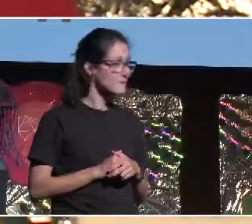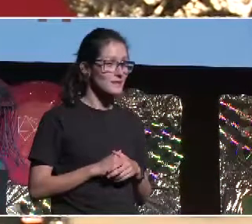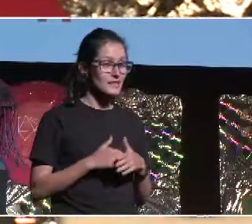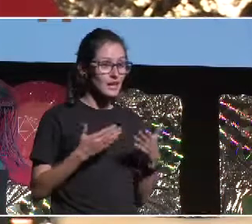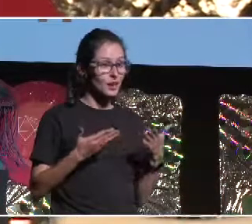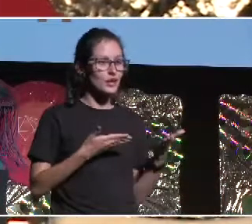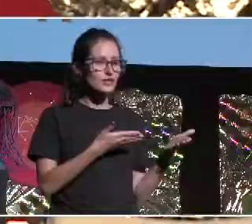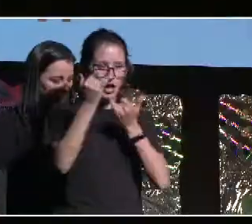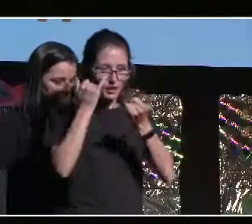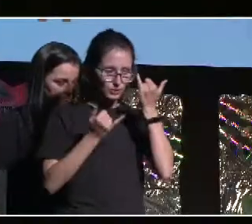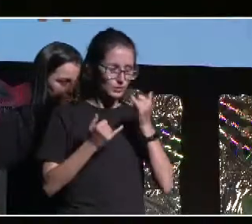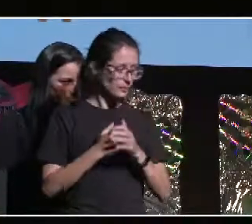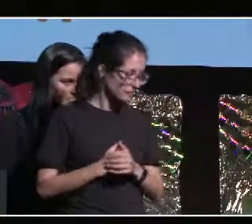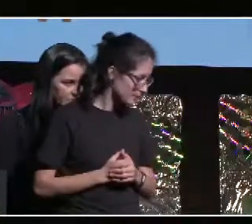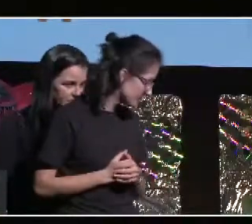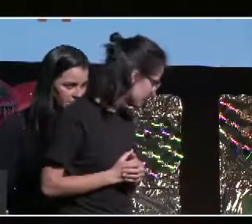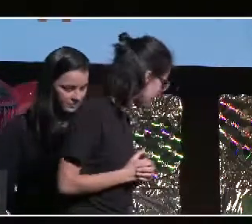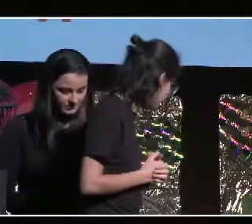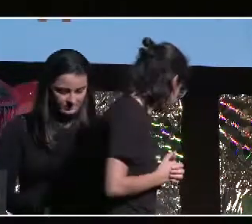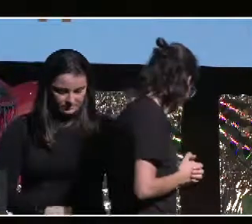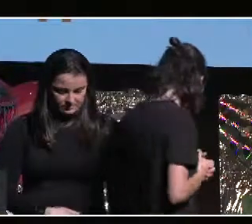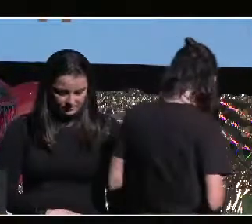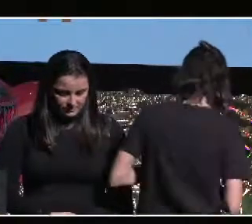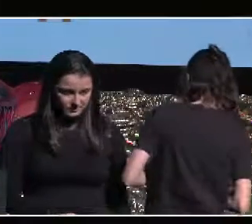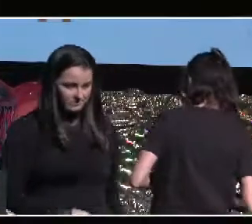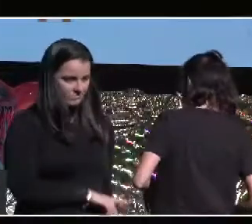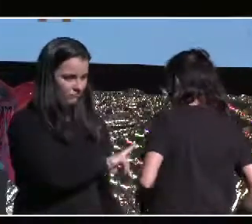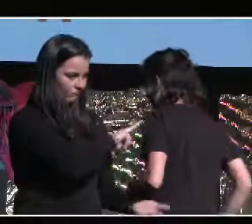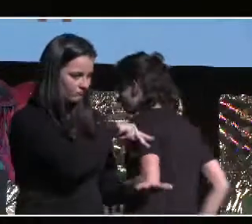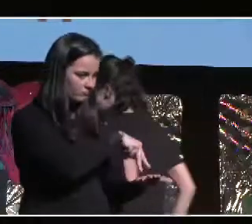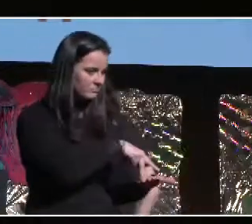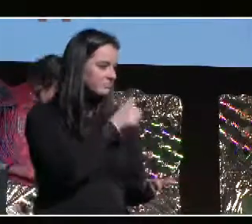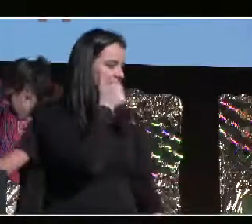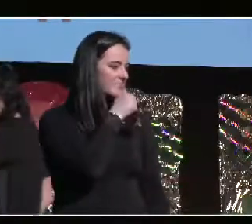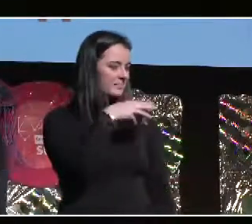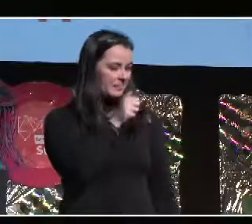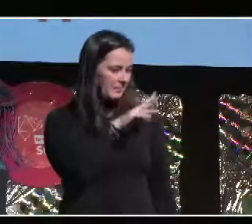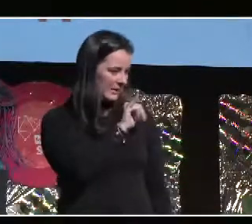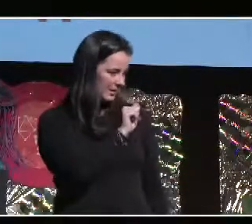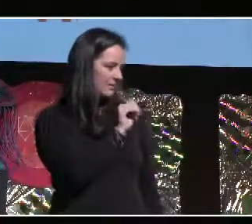Agora a gente vai receber no palco Maria José Grelloni.